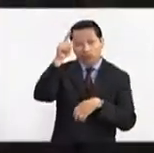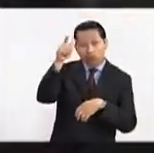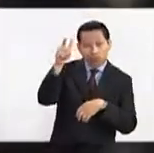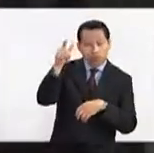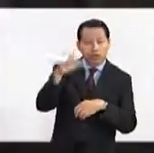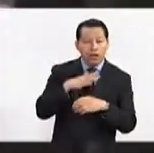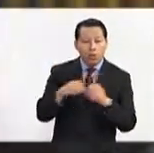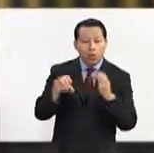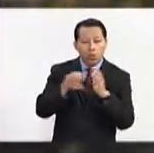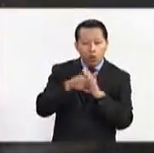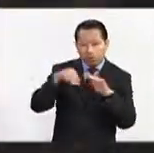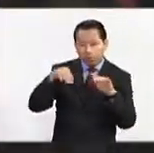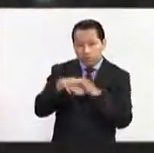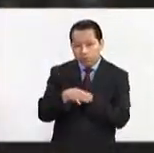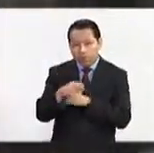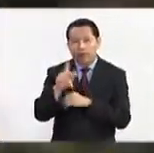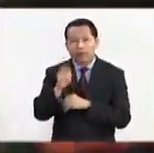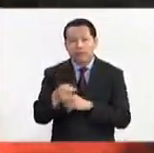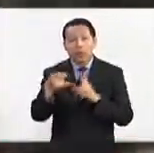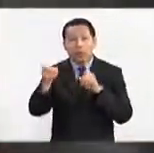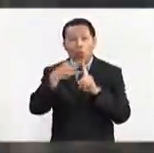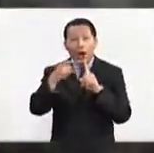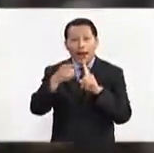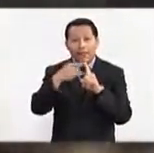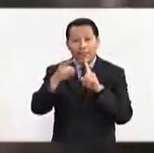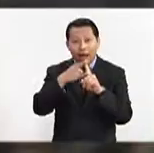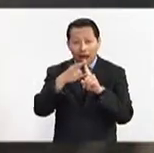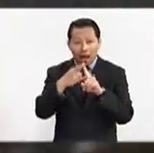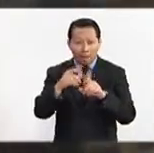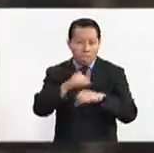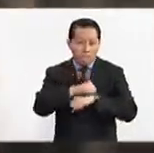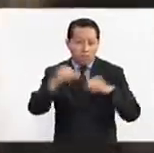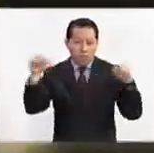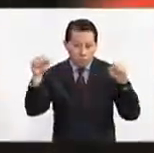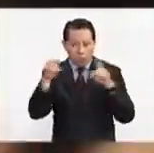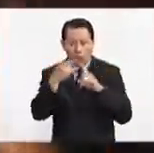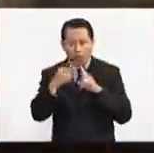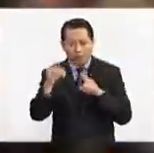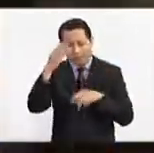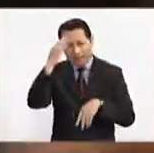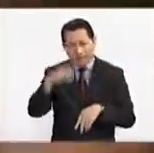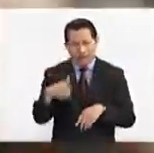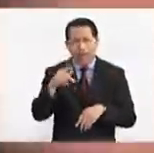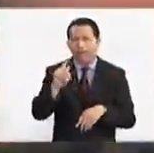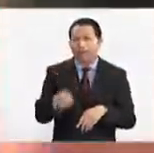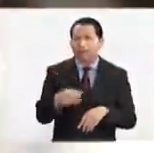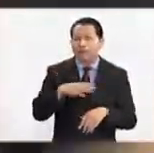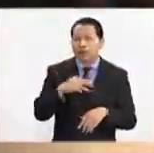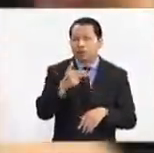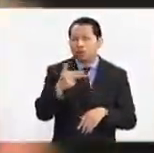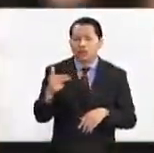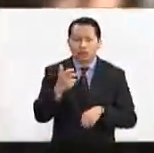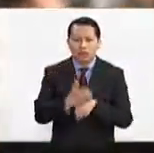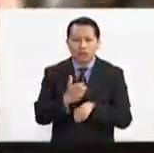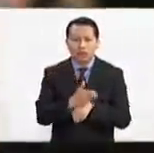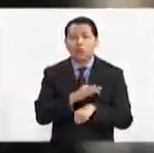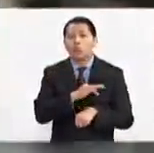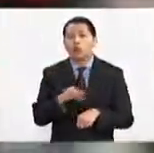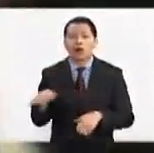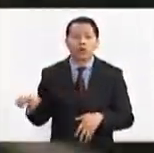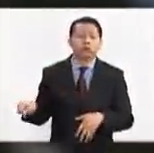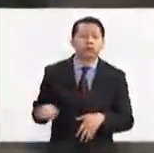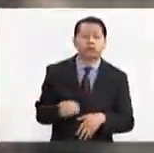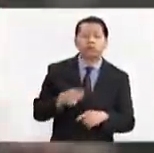de su habitación. Tuvieron que hacer estallar la puerta de la habitación. Como saben, aquí en los hoteles de los Estados Unidos uno puede llegar con maletas